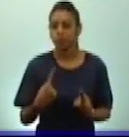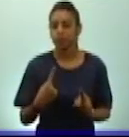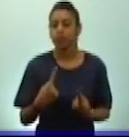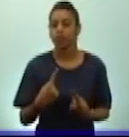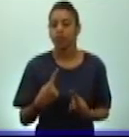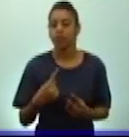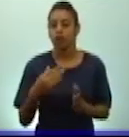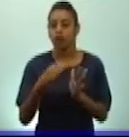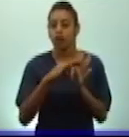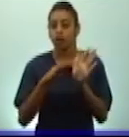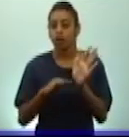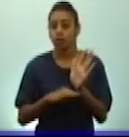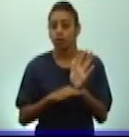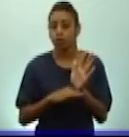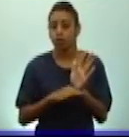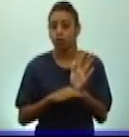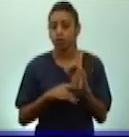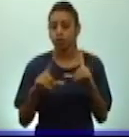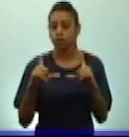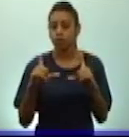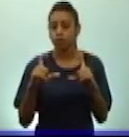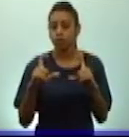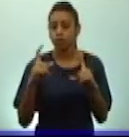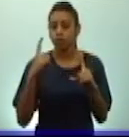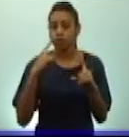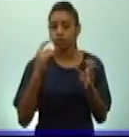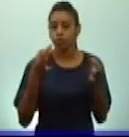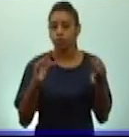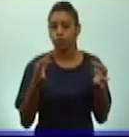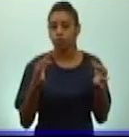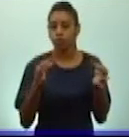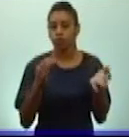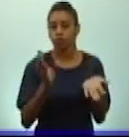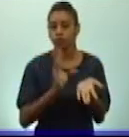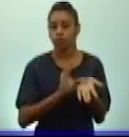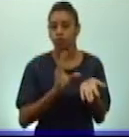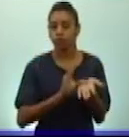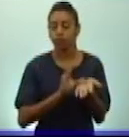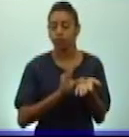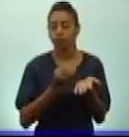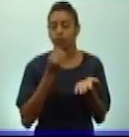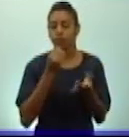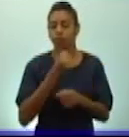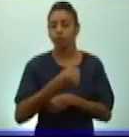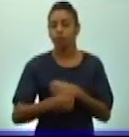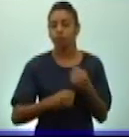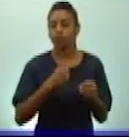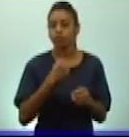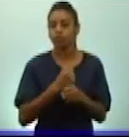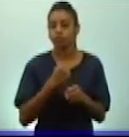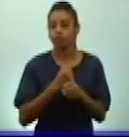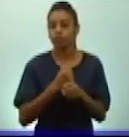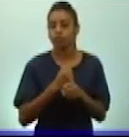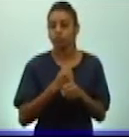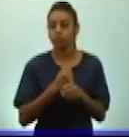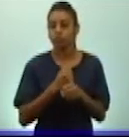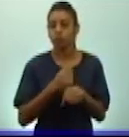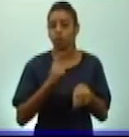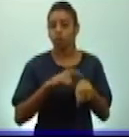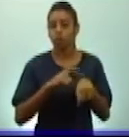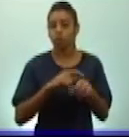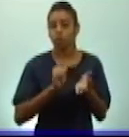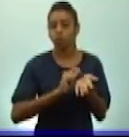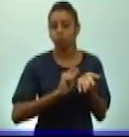de la diapo les oriento las páginas de los libros de texto que pueden consultar. Les dejo unos